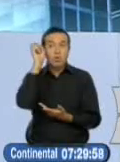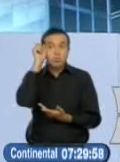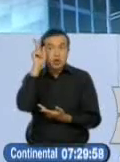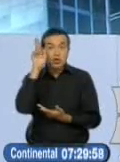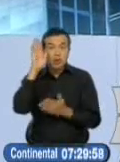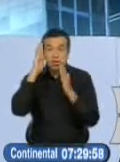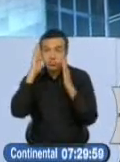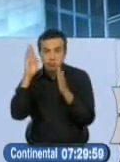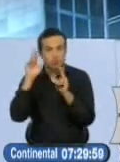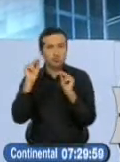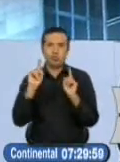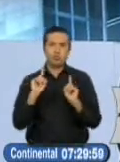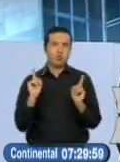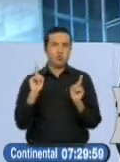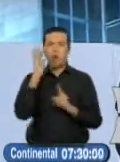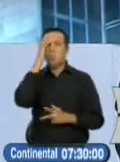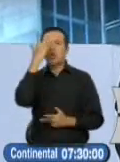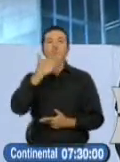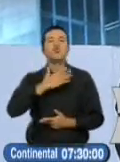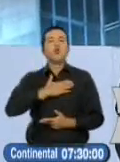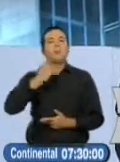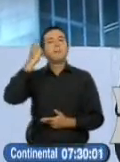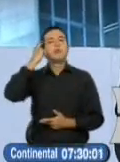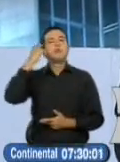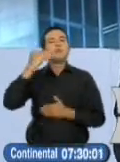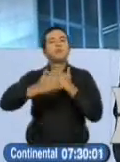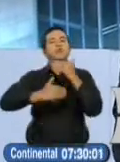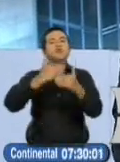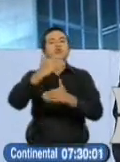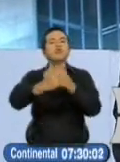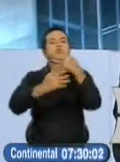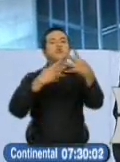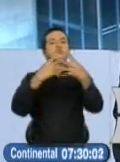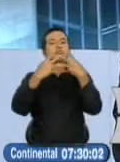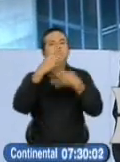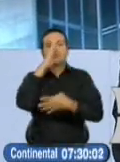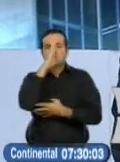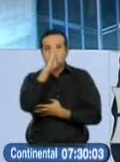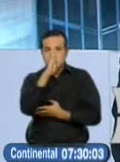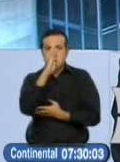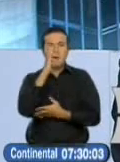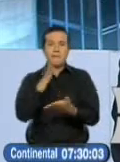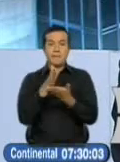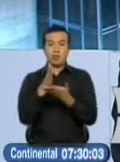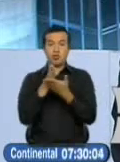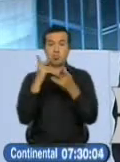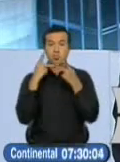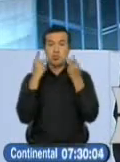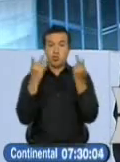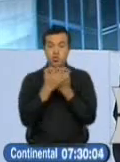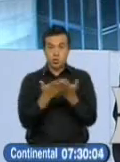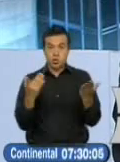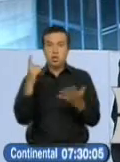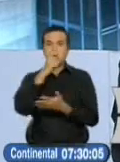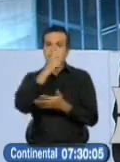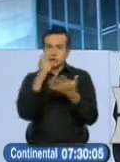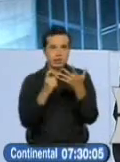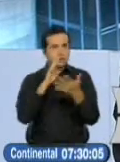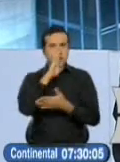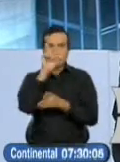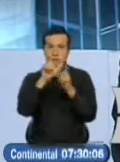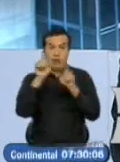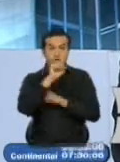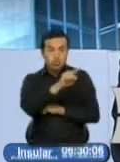criterios, por cuanto creo en los procesos de transparencia. Y creo que siendo un medio público, uno se debe al